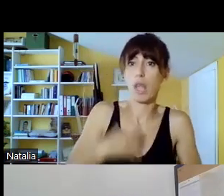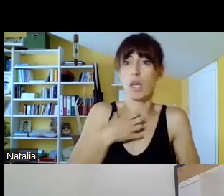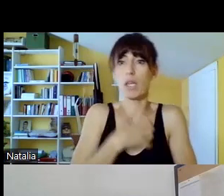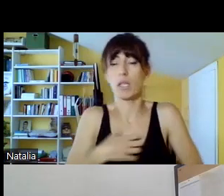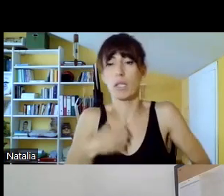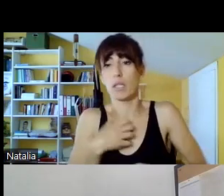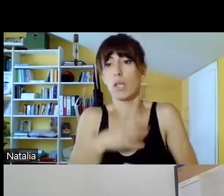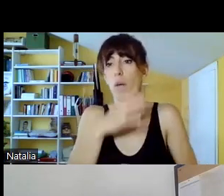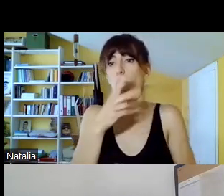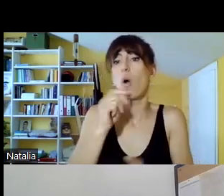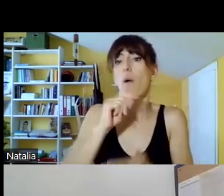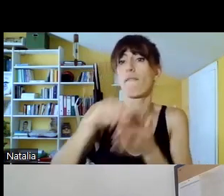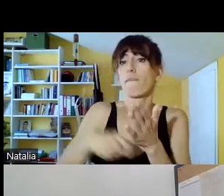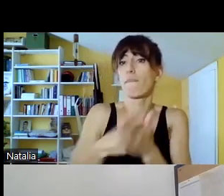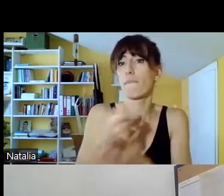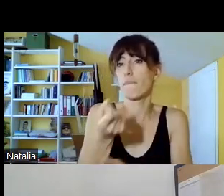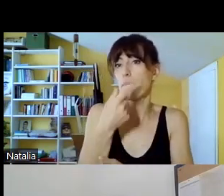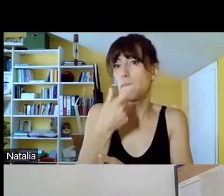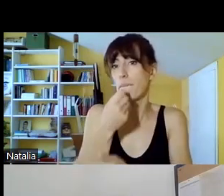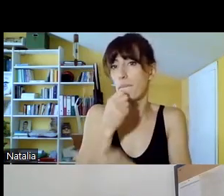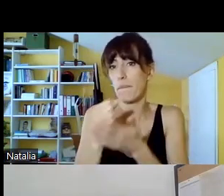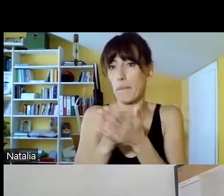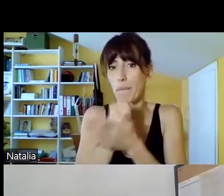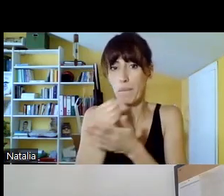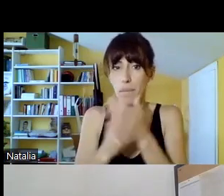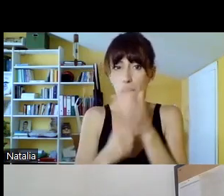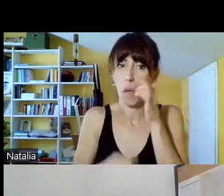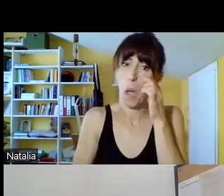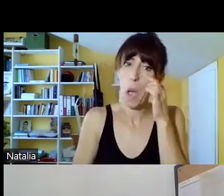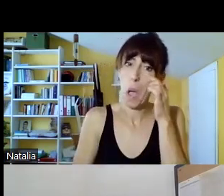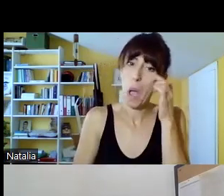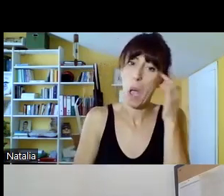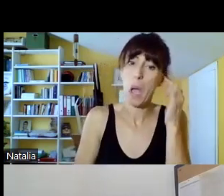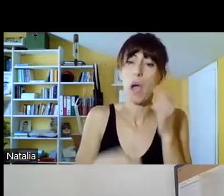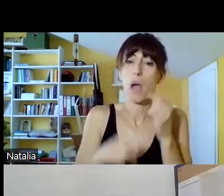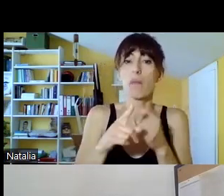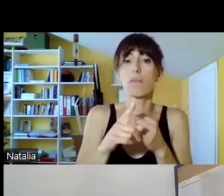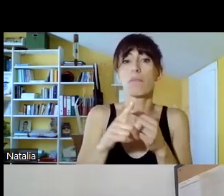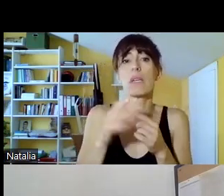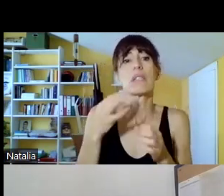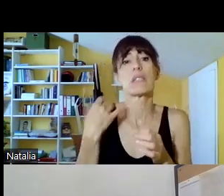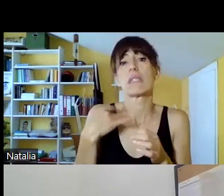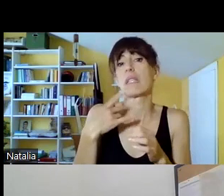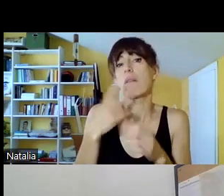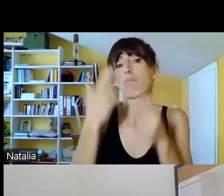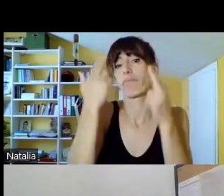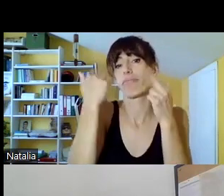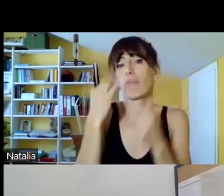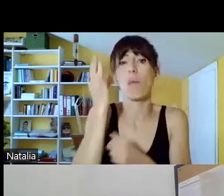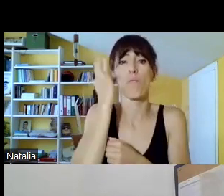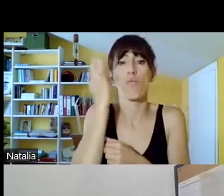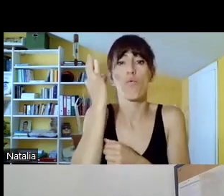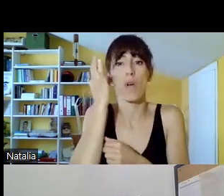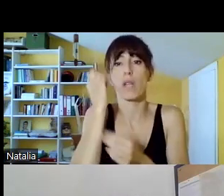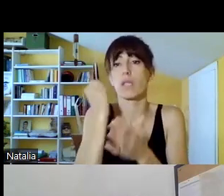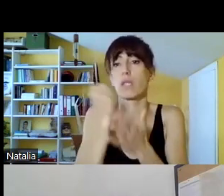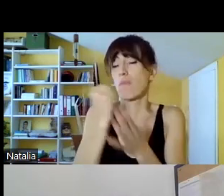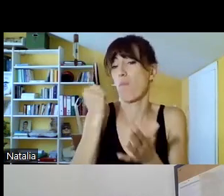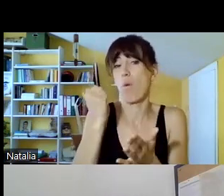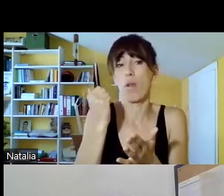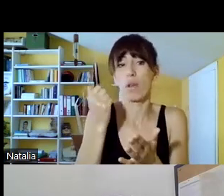de psicofármacos, fueron la subordinación material y simbólica de las mujeres, el papel de la ciencia sí en